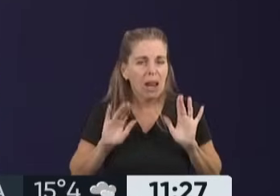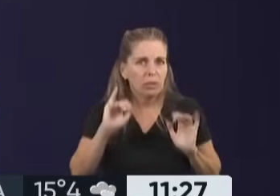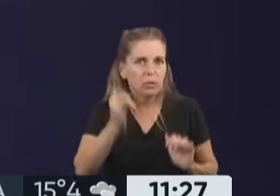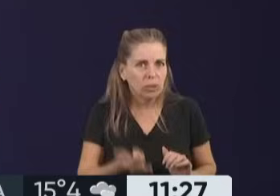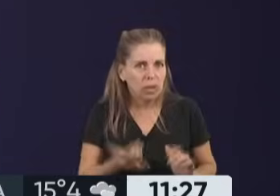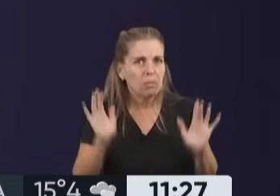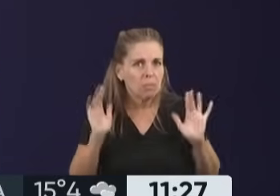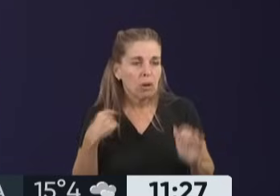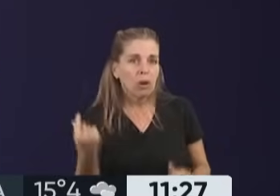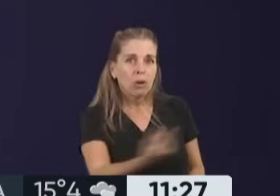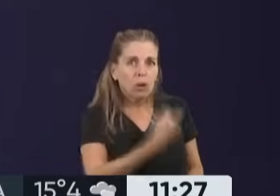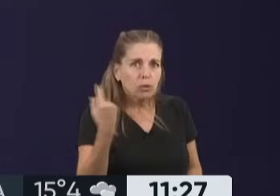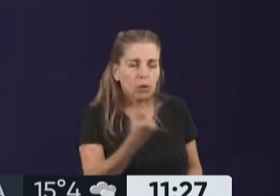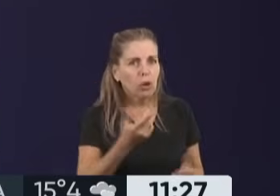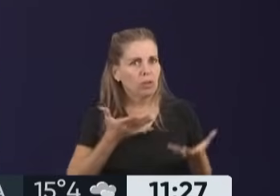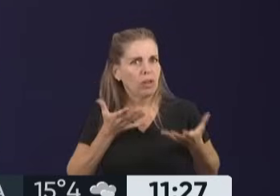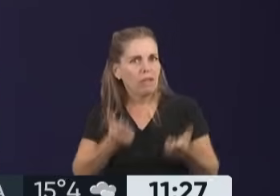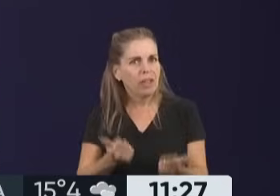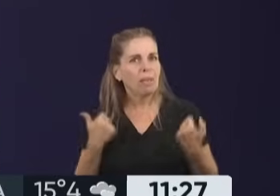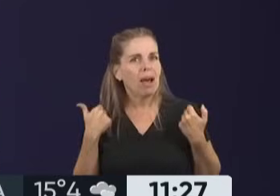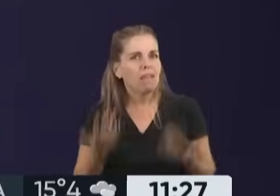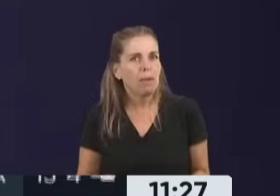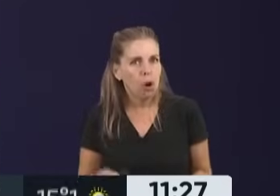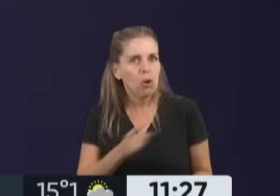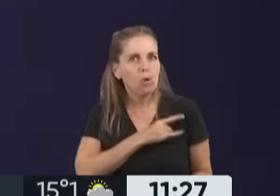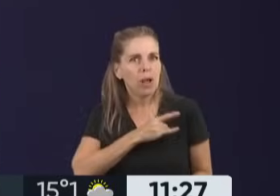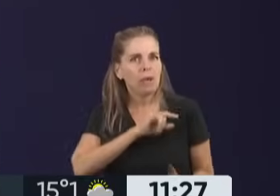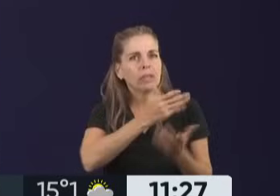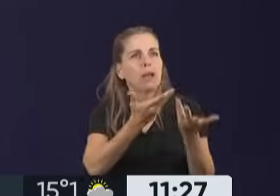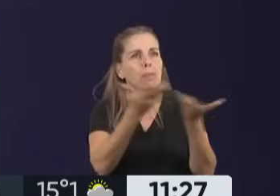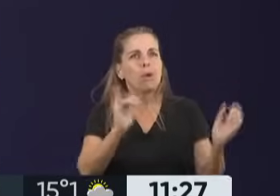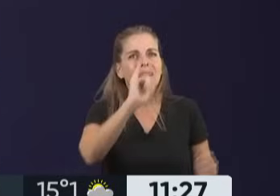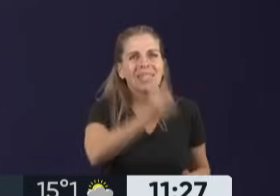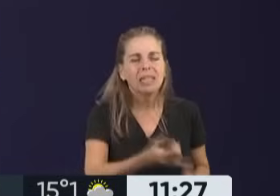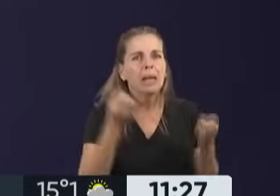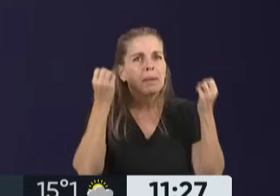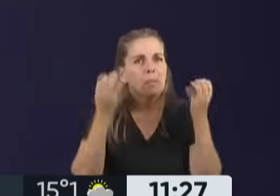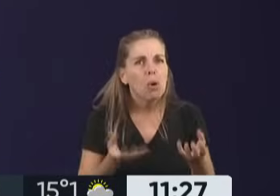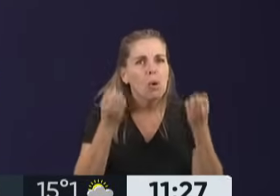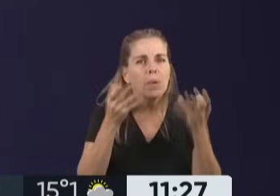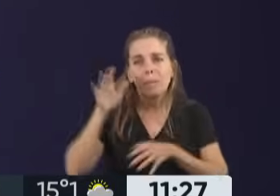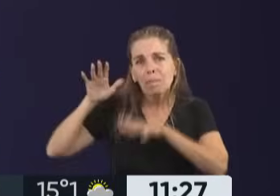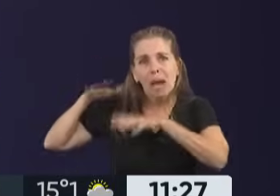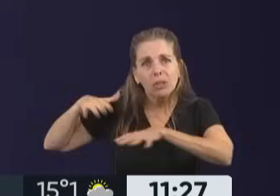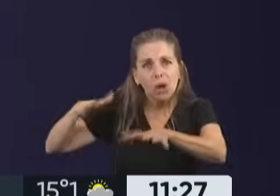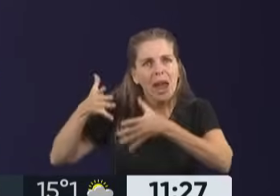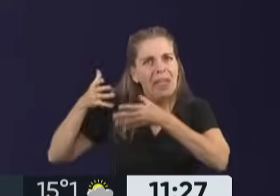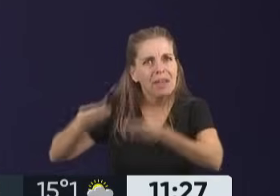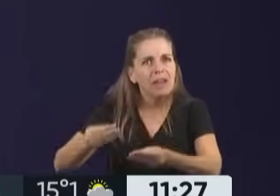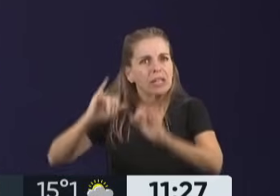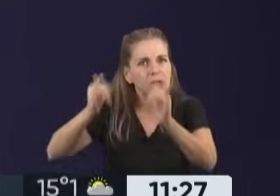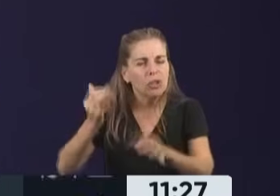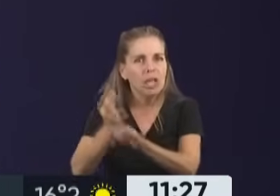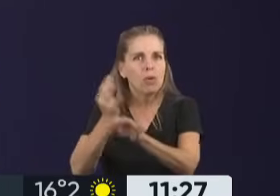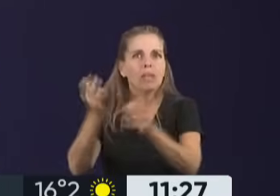efectivamente nosotros defendemos la universidad pública y está muy bien que la gente se manifieste en favor de la universidad pública y lo